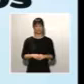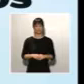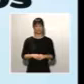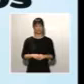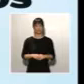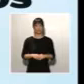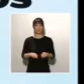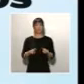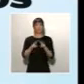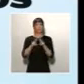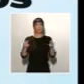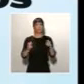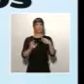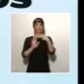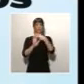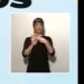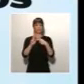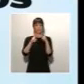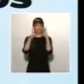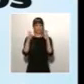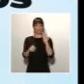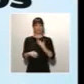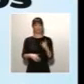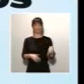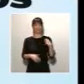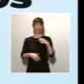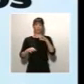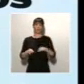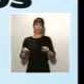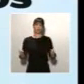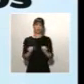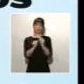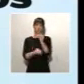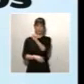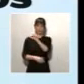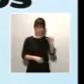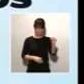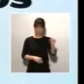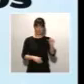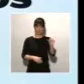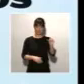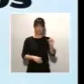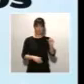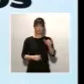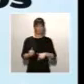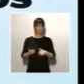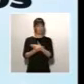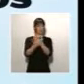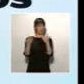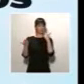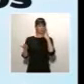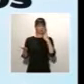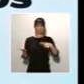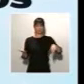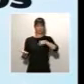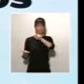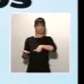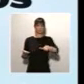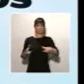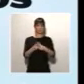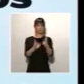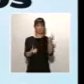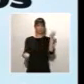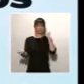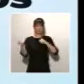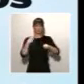confinamiento que a todos nos afectan. En general, el comportamiento de la sociedad es cívico, es magnífico.